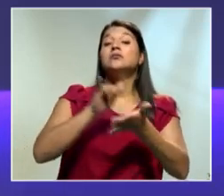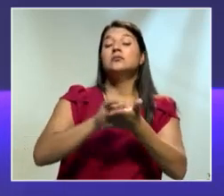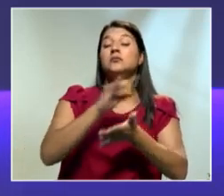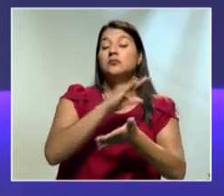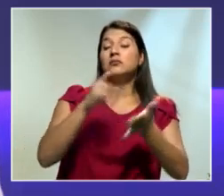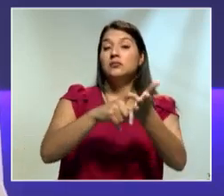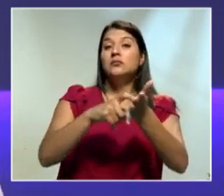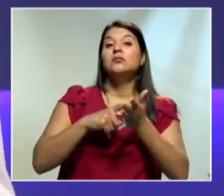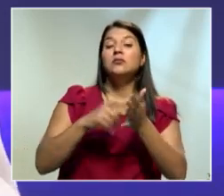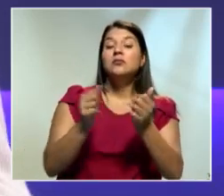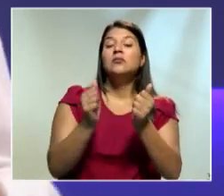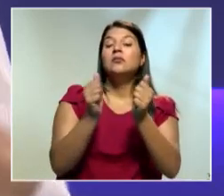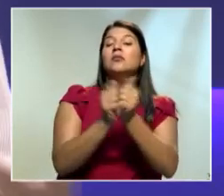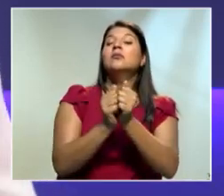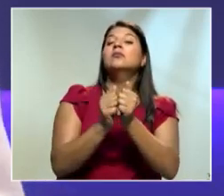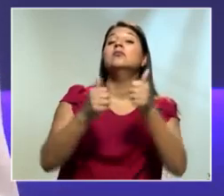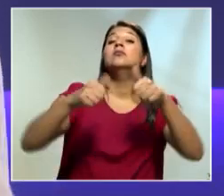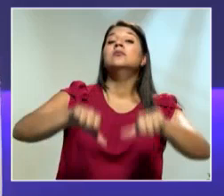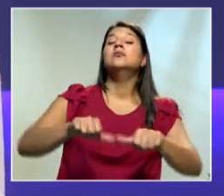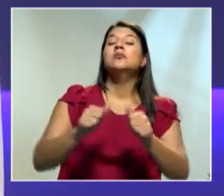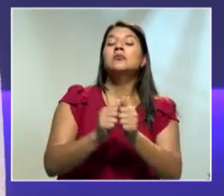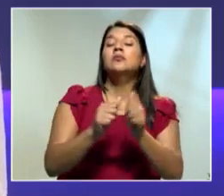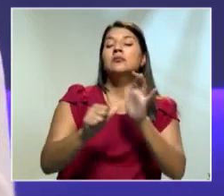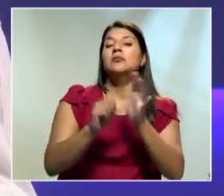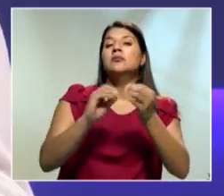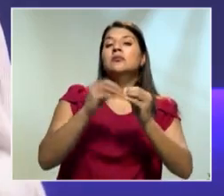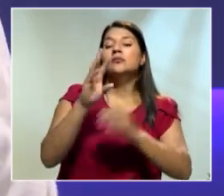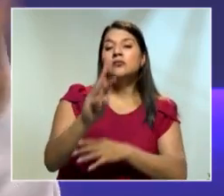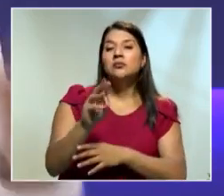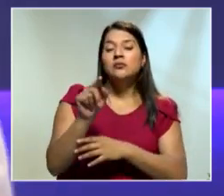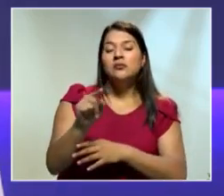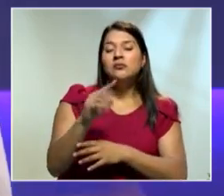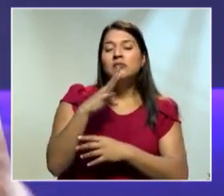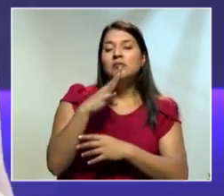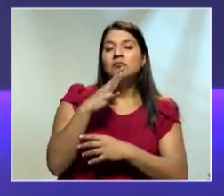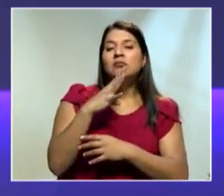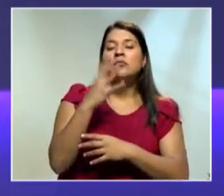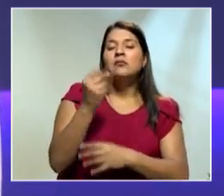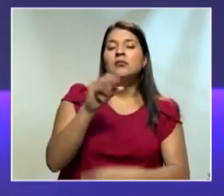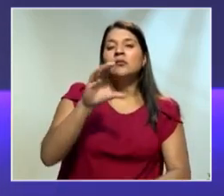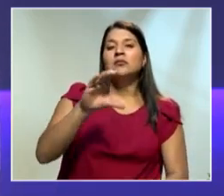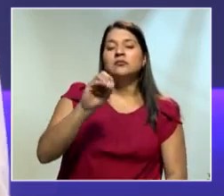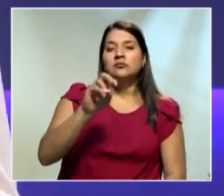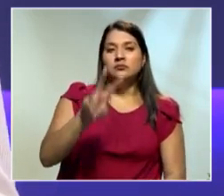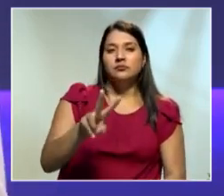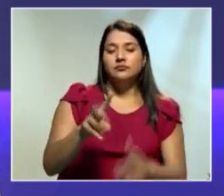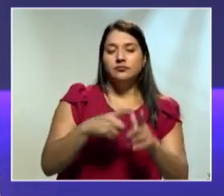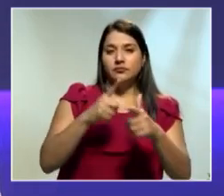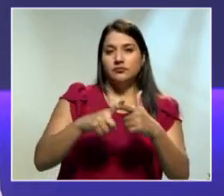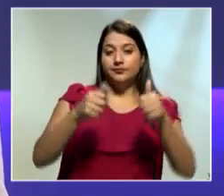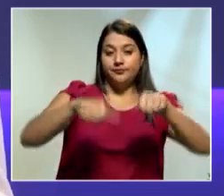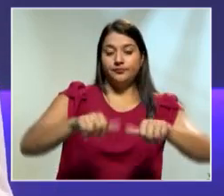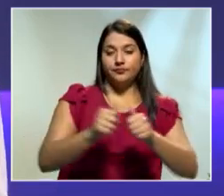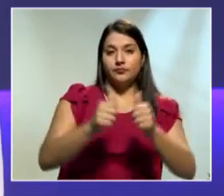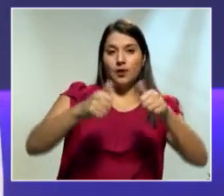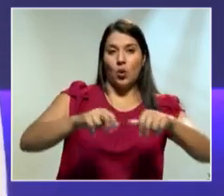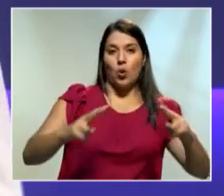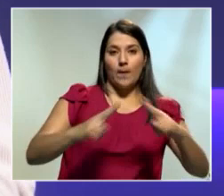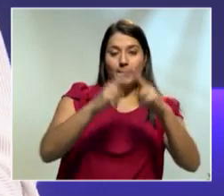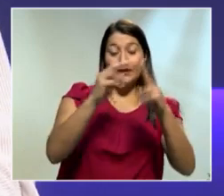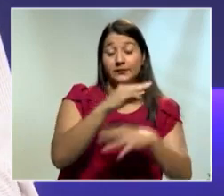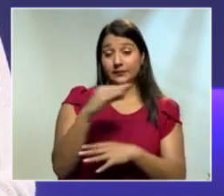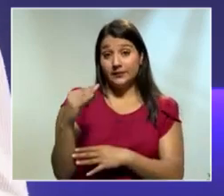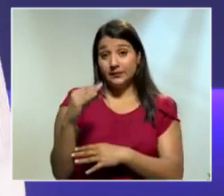acuerdo con el artículo 6, que el artículo 6 habla sobre los mercados de carbono que rigen con el Acuerdo de París.